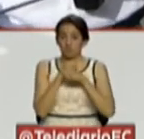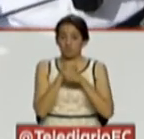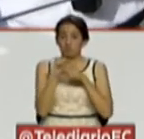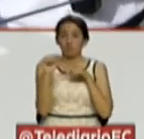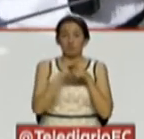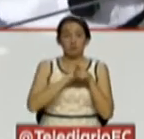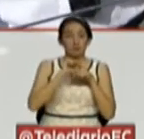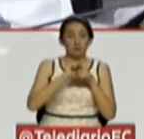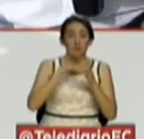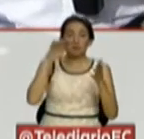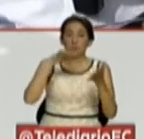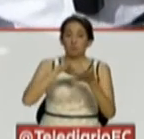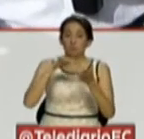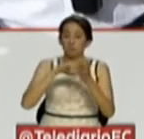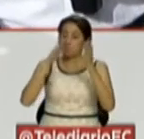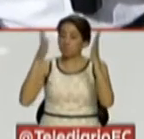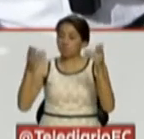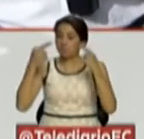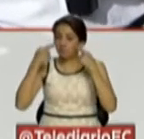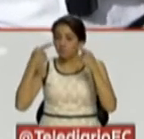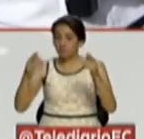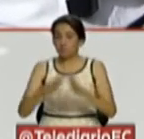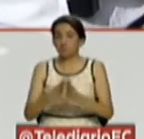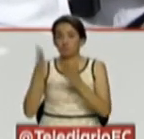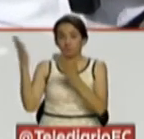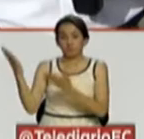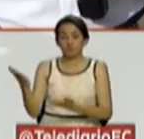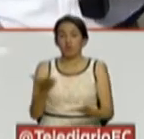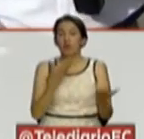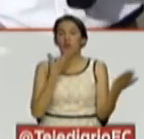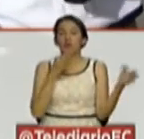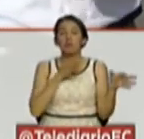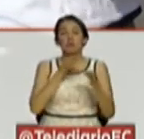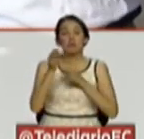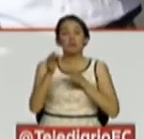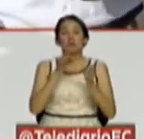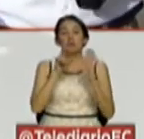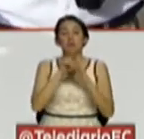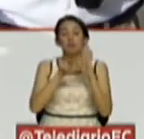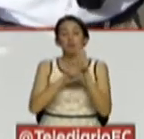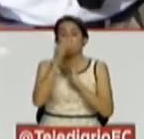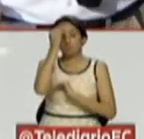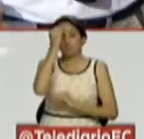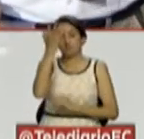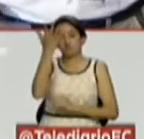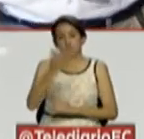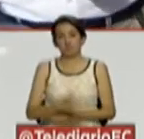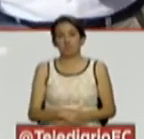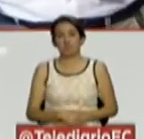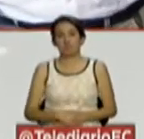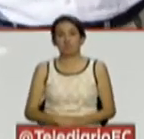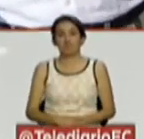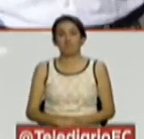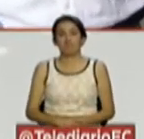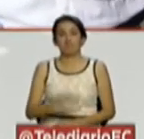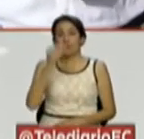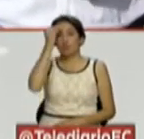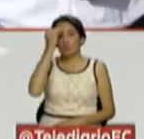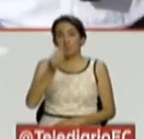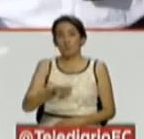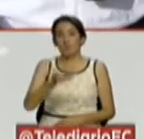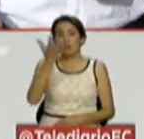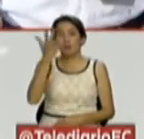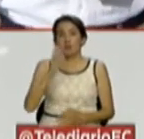implementan para los estudiantes. Henry, ¿en qué consisten estas medidas? Buenos días. Buenos días,